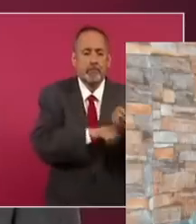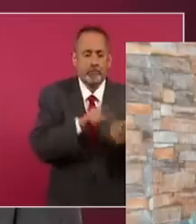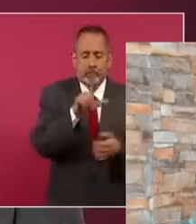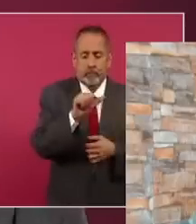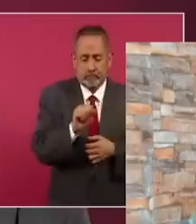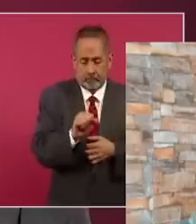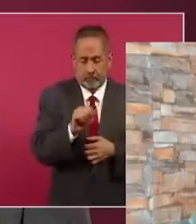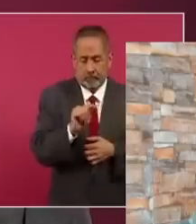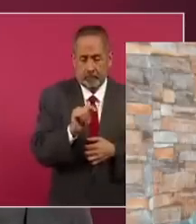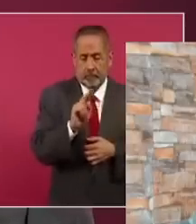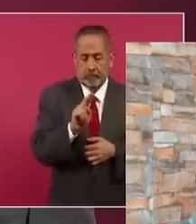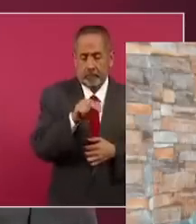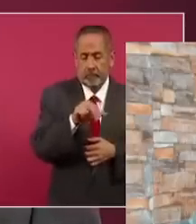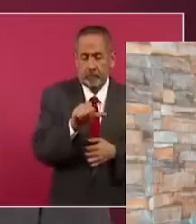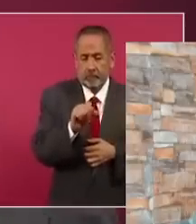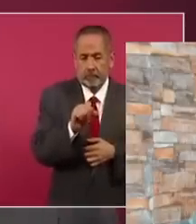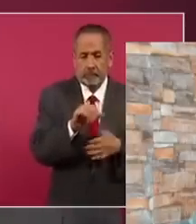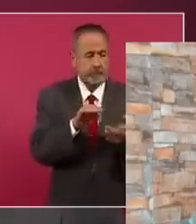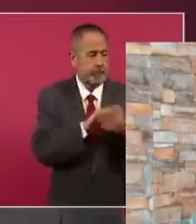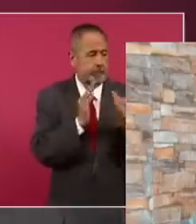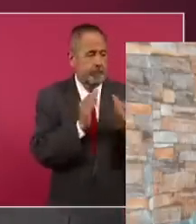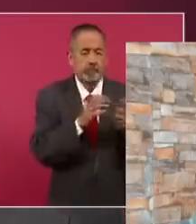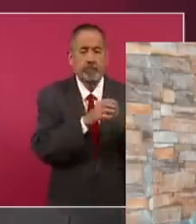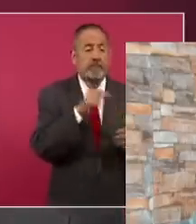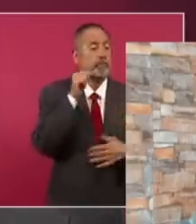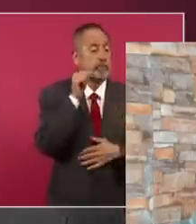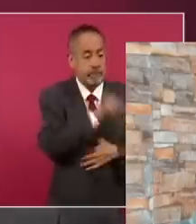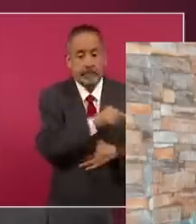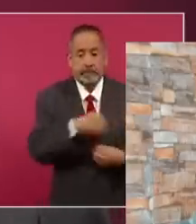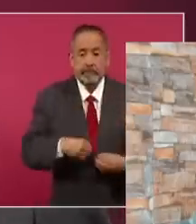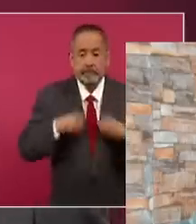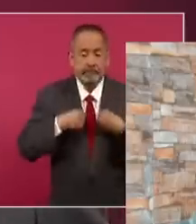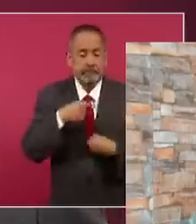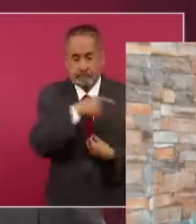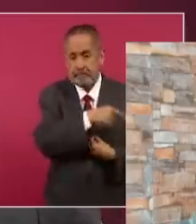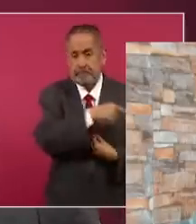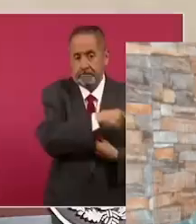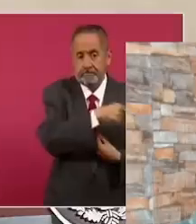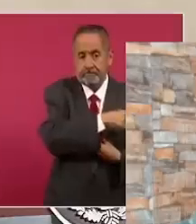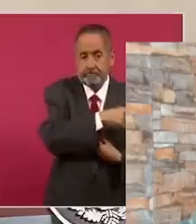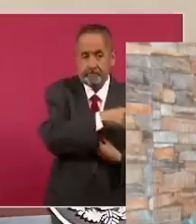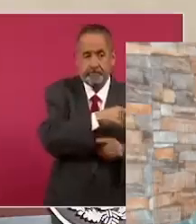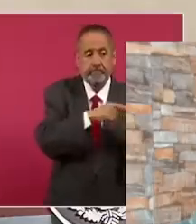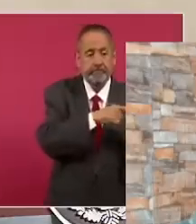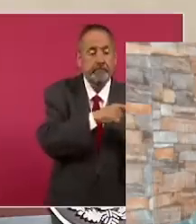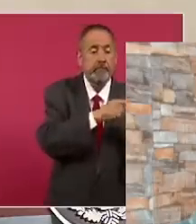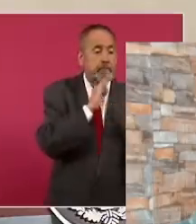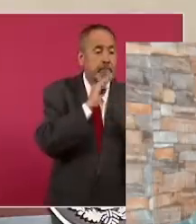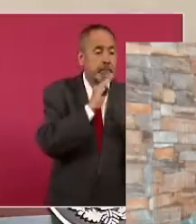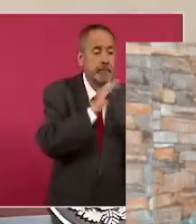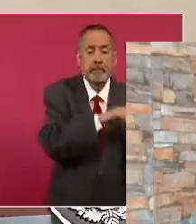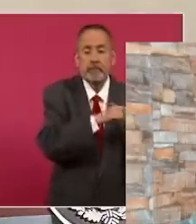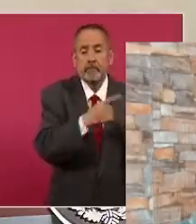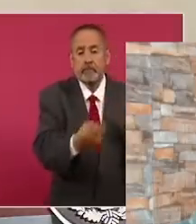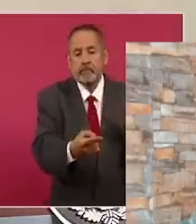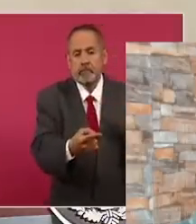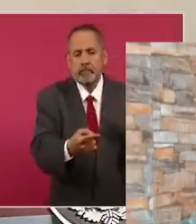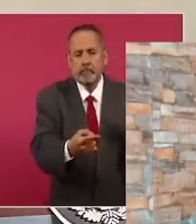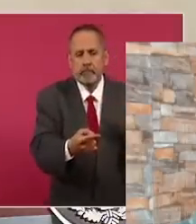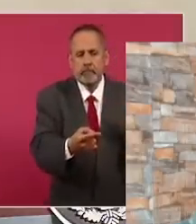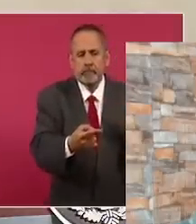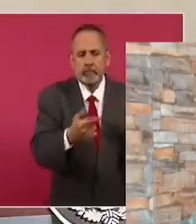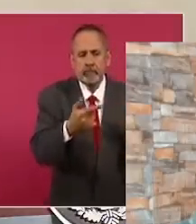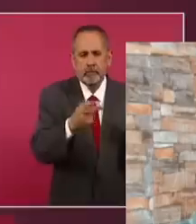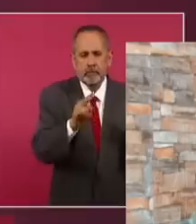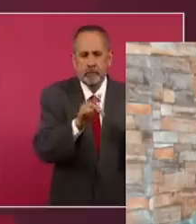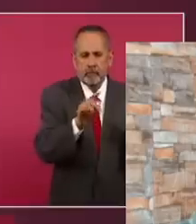Tunas, que ahí vive la mamá de Guzmán Loera,